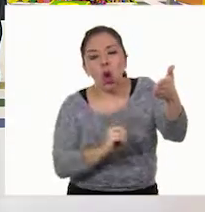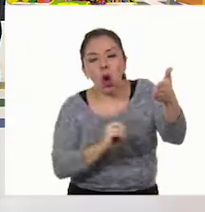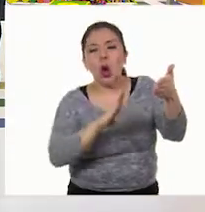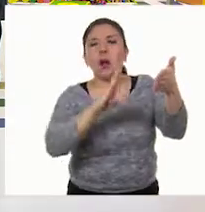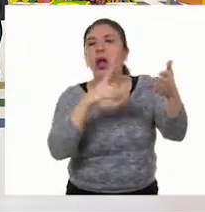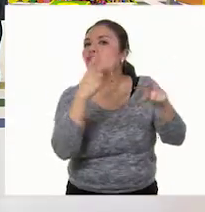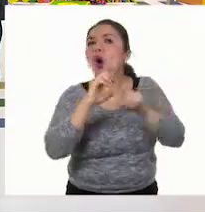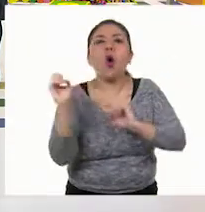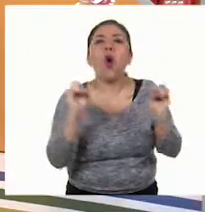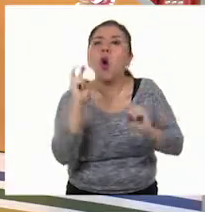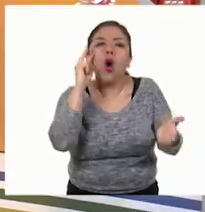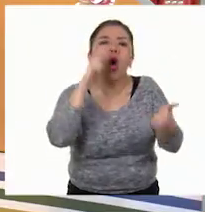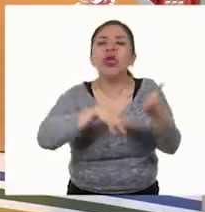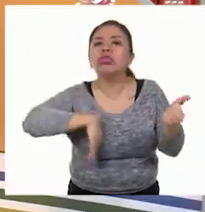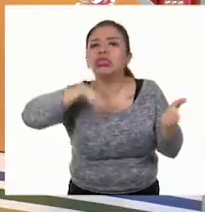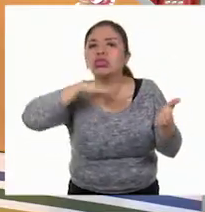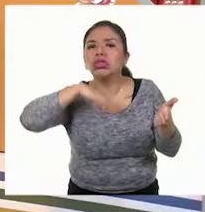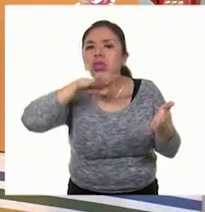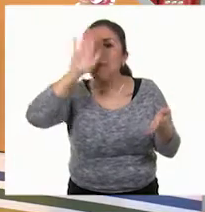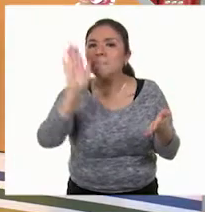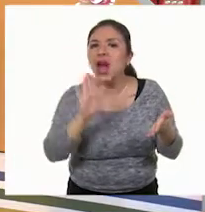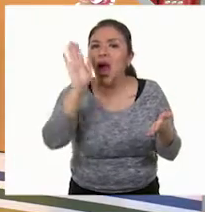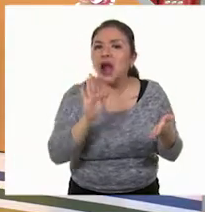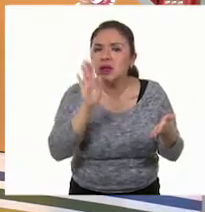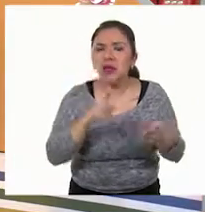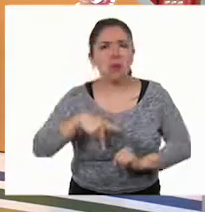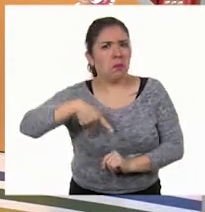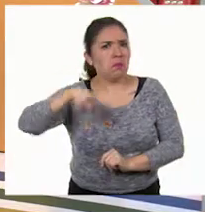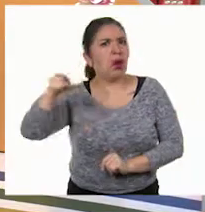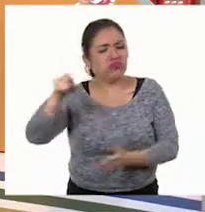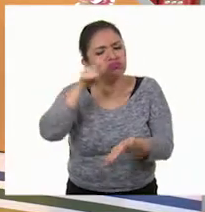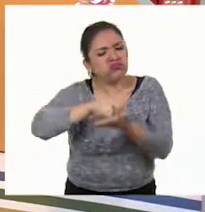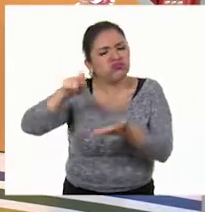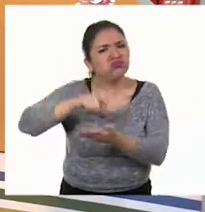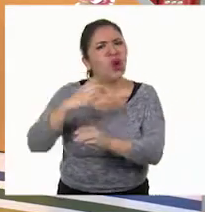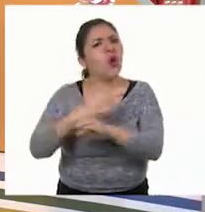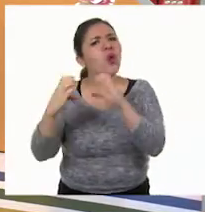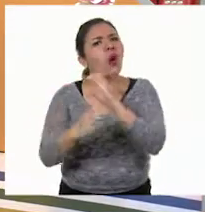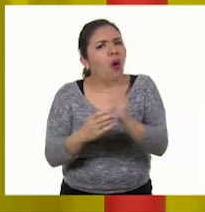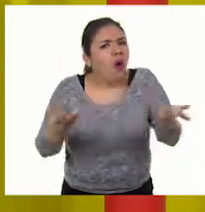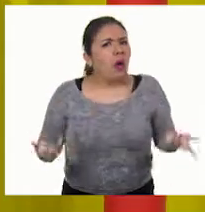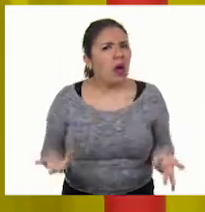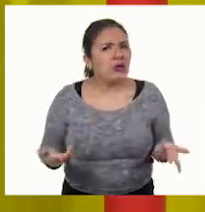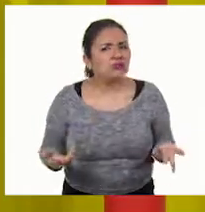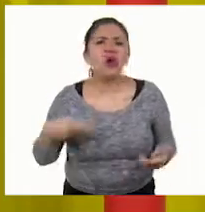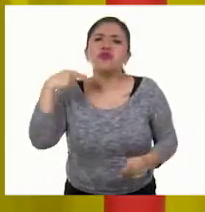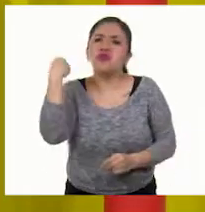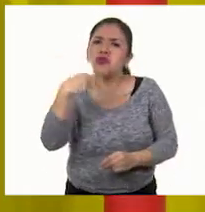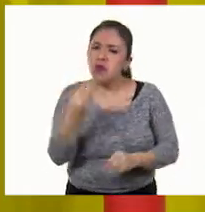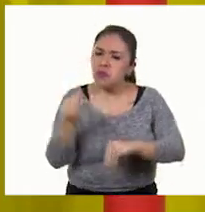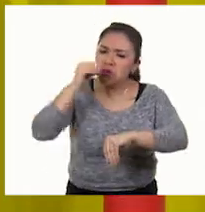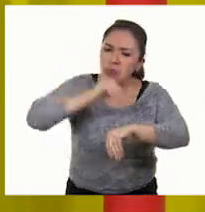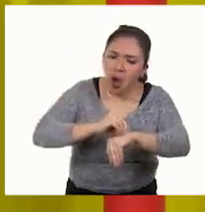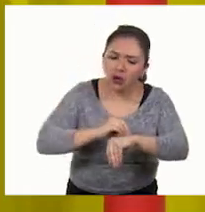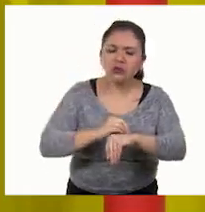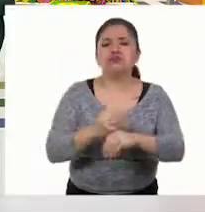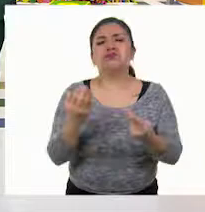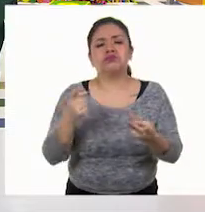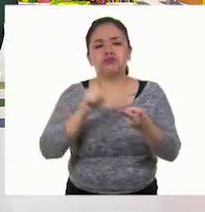trabajando. Así es. Él no siguió y, sin embargo, escribió cosas. Sí. Escribió nombres,